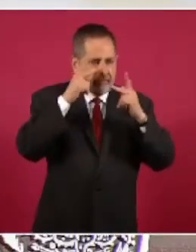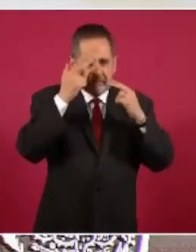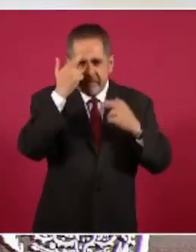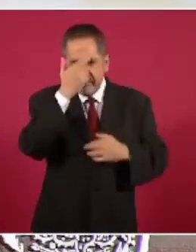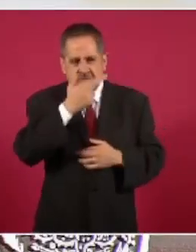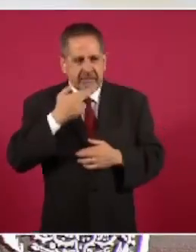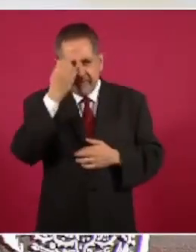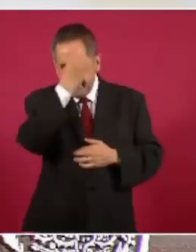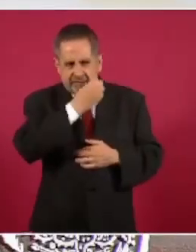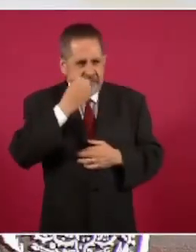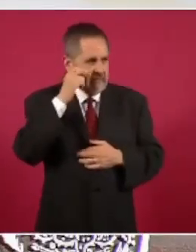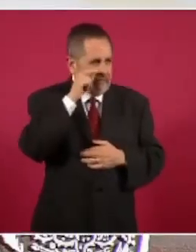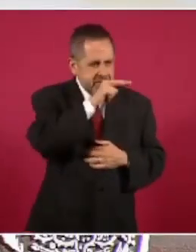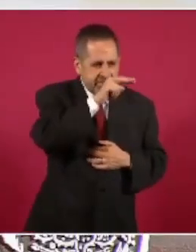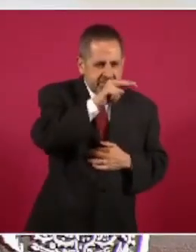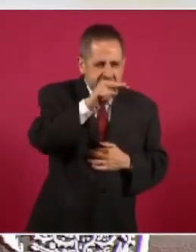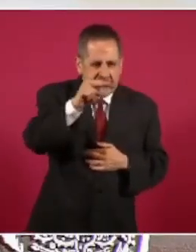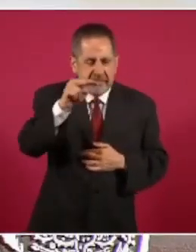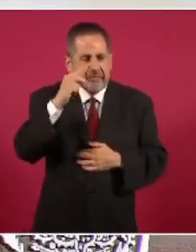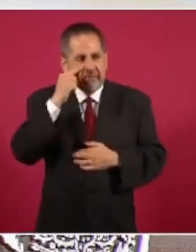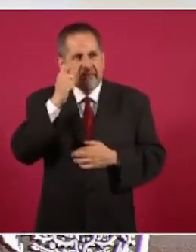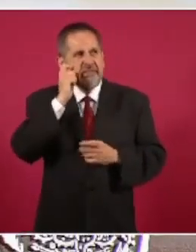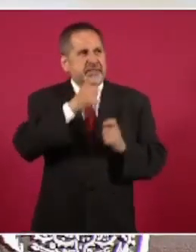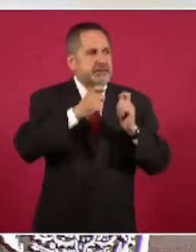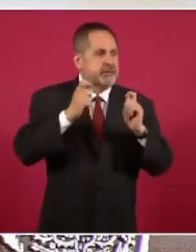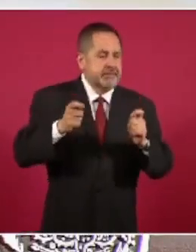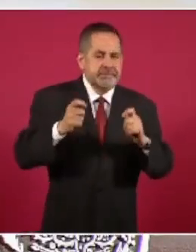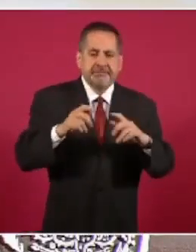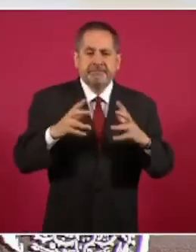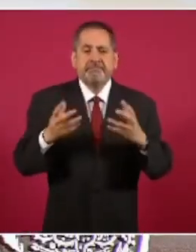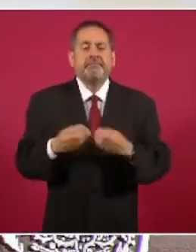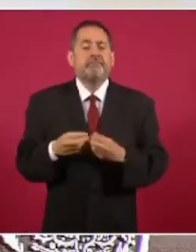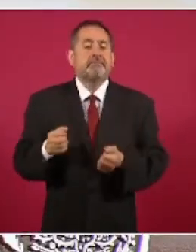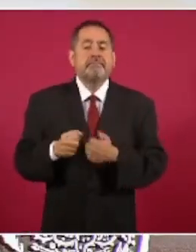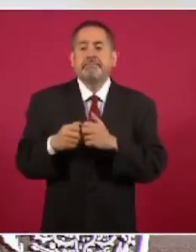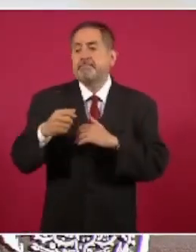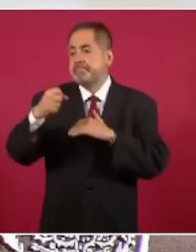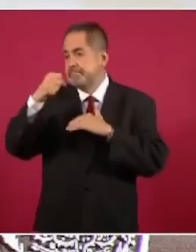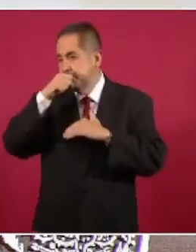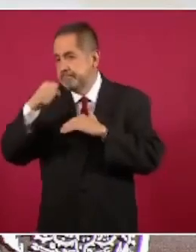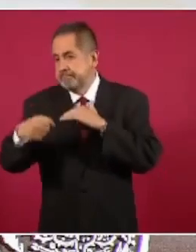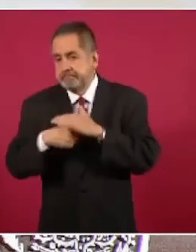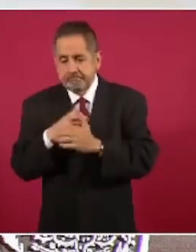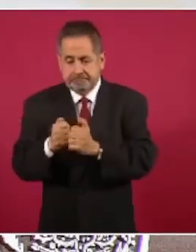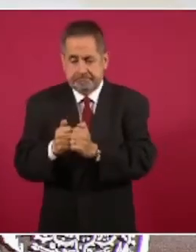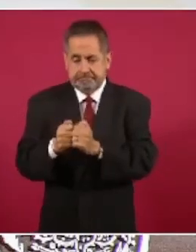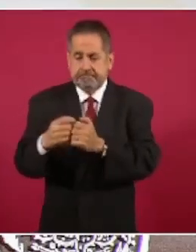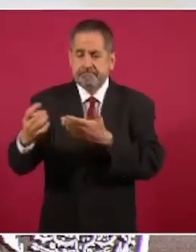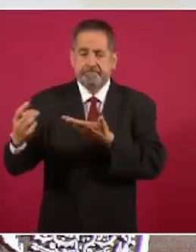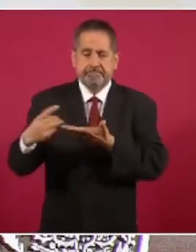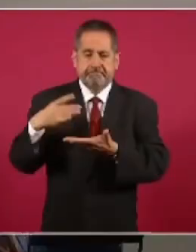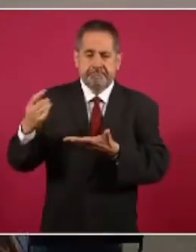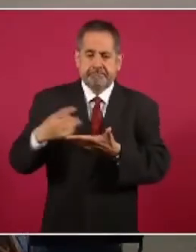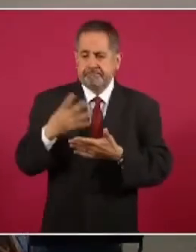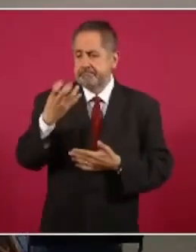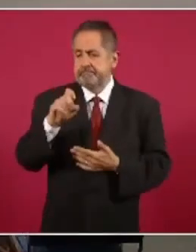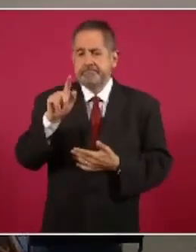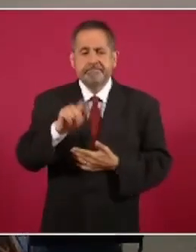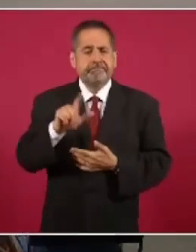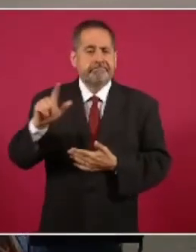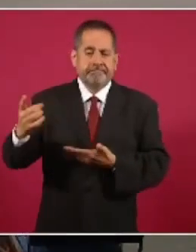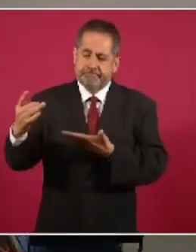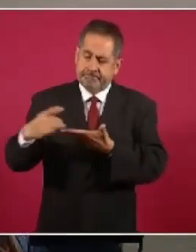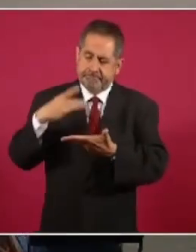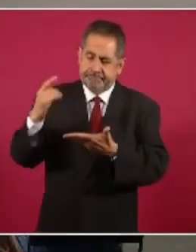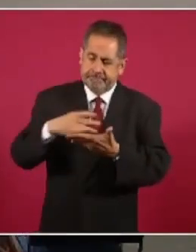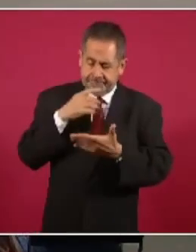constataciones y verificaciones, y fue a través de 477 denuncias o quejas que